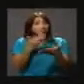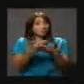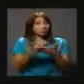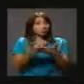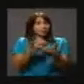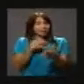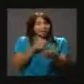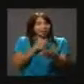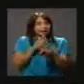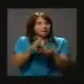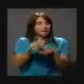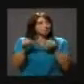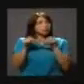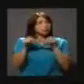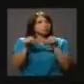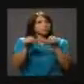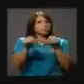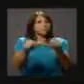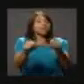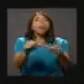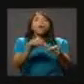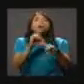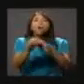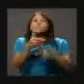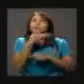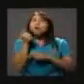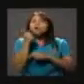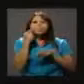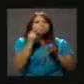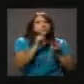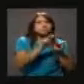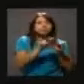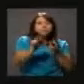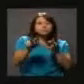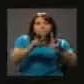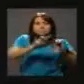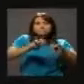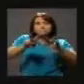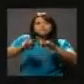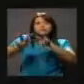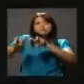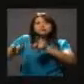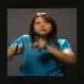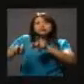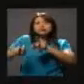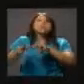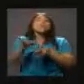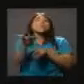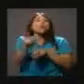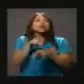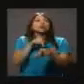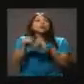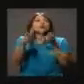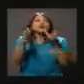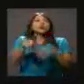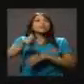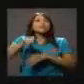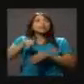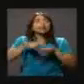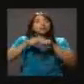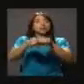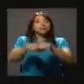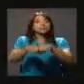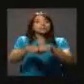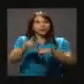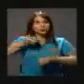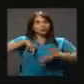hacer un estudio para ver cuántas plazas se necesitaban, cuántos profesionales era necesario graduar. Empezamos con